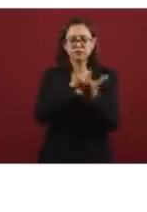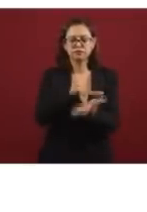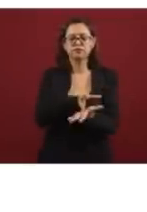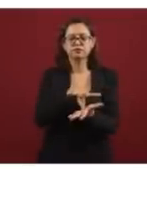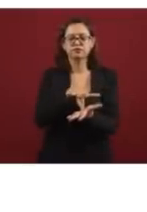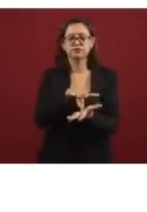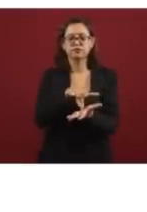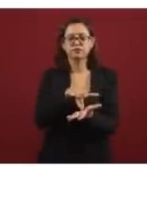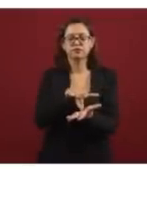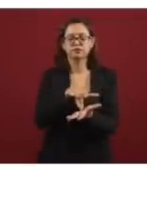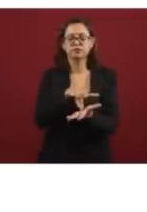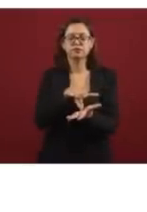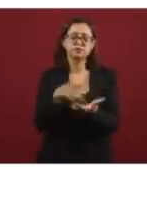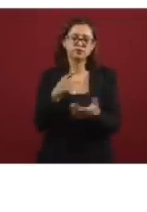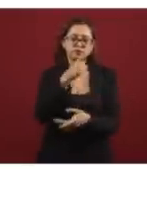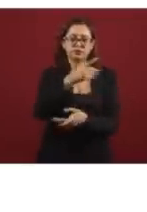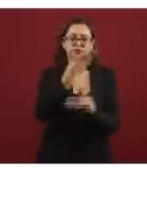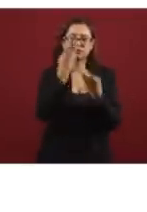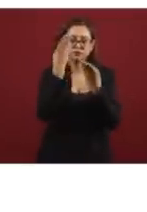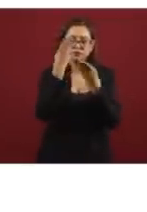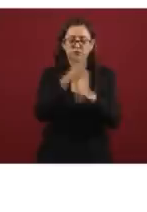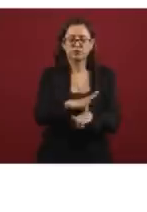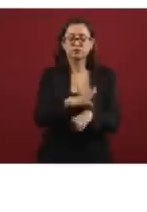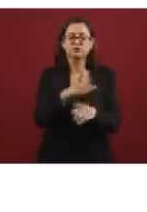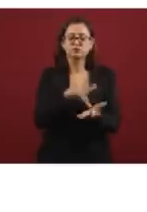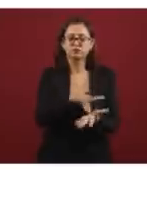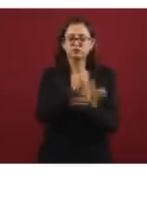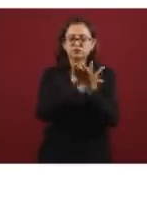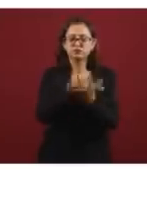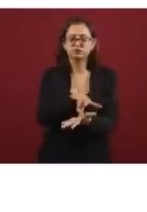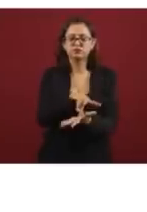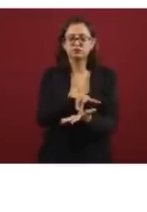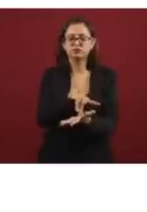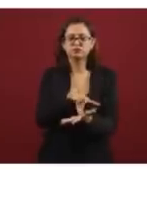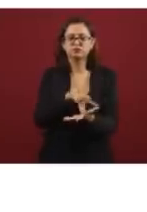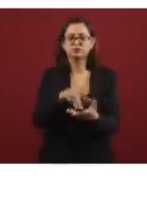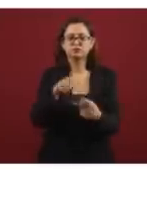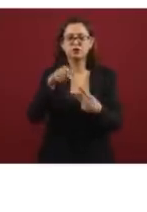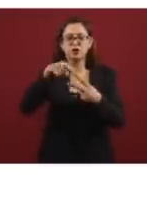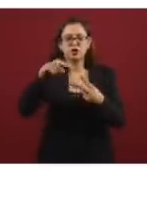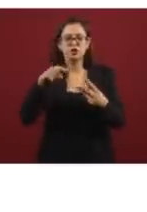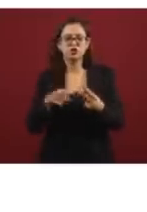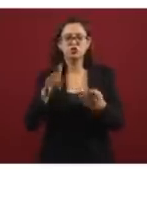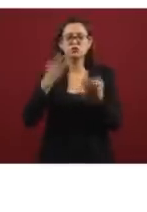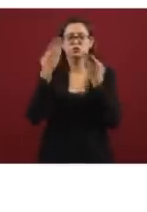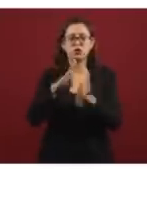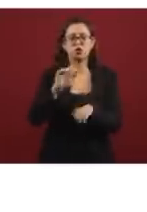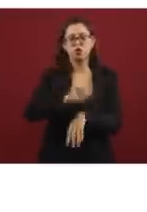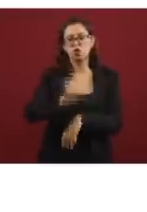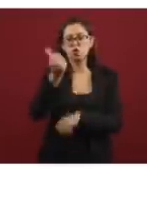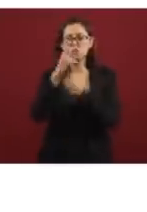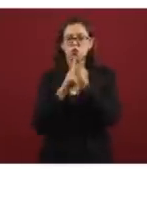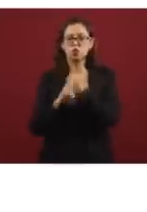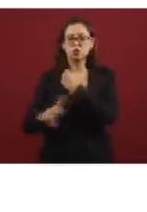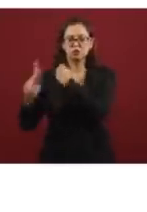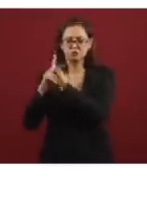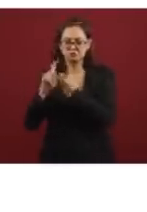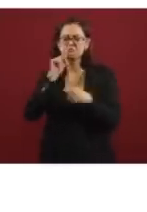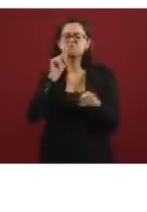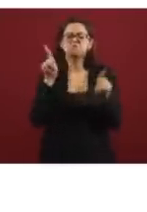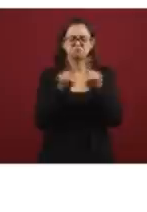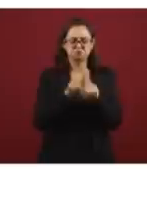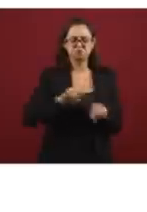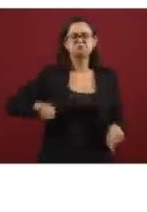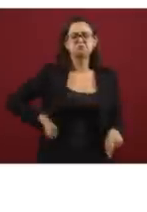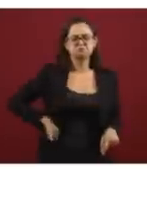una digamos de un banco de desarrollo y dos bancos extranjeros que de alguna forma reitera en su interés en seguir